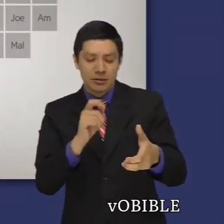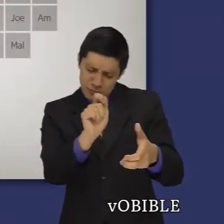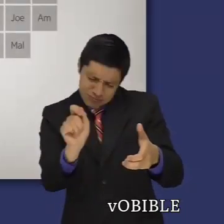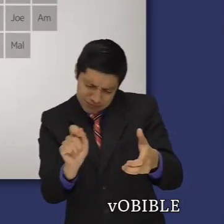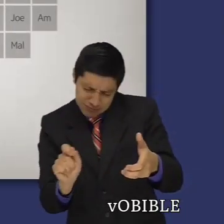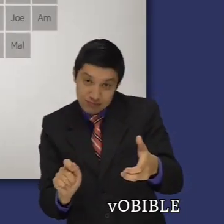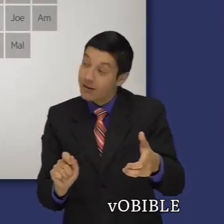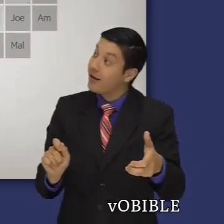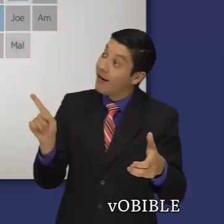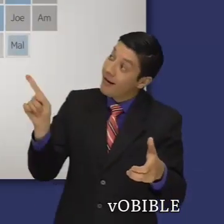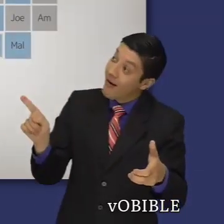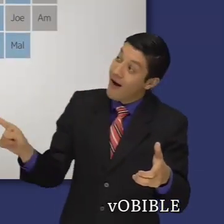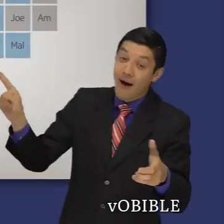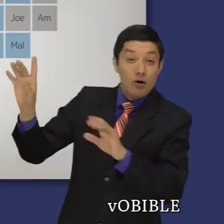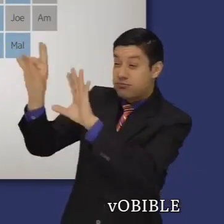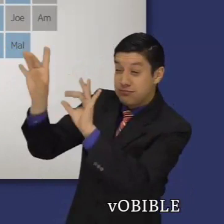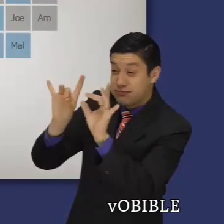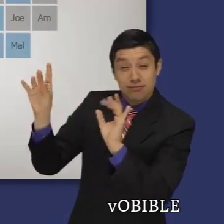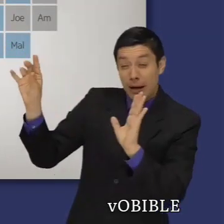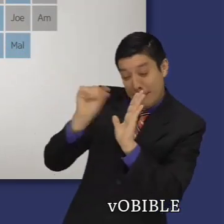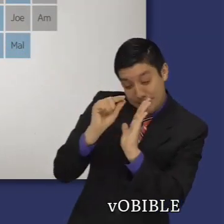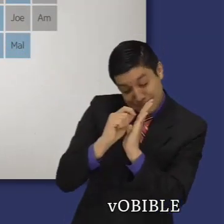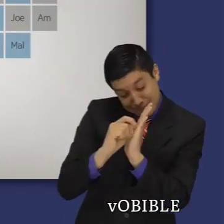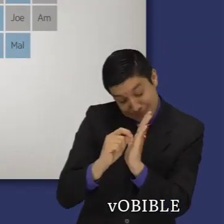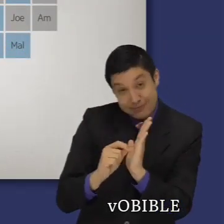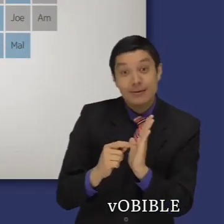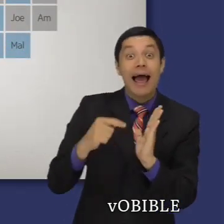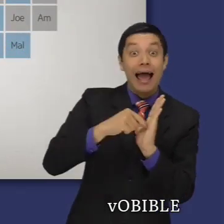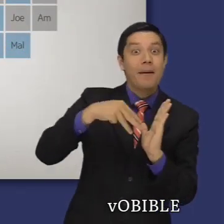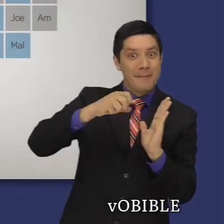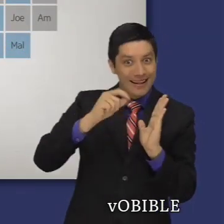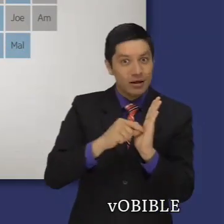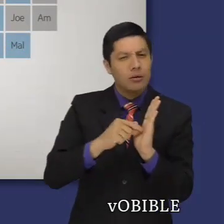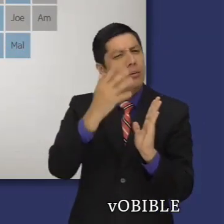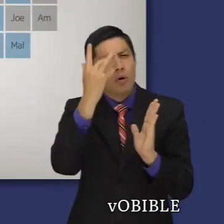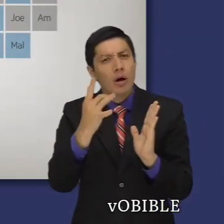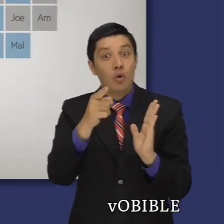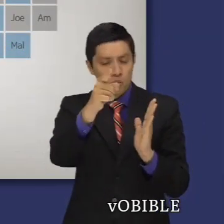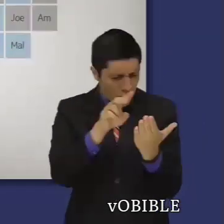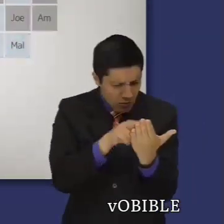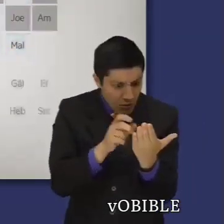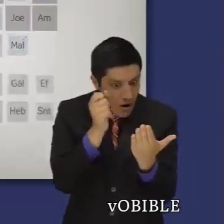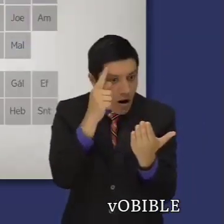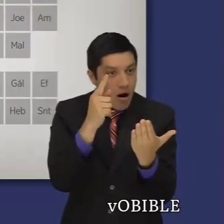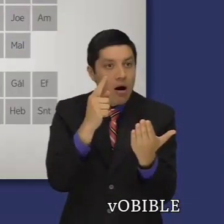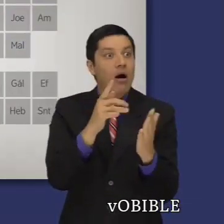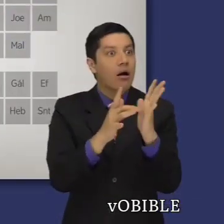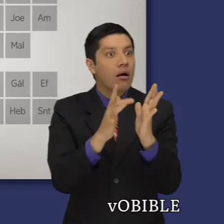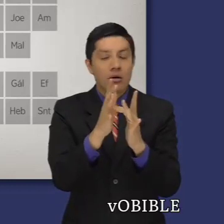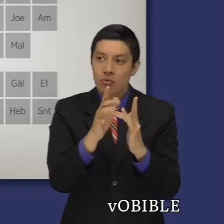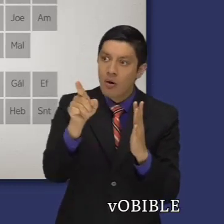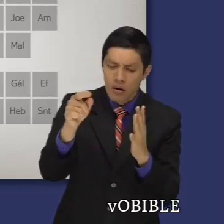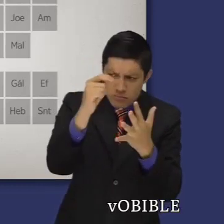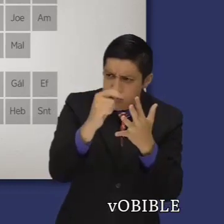de distintos libros de las Escrituras hebreas y numerosas referencias a ellos. Con razón se ha descrito el relato de Mateo como un puente